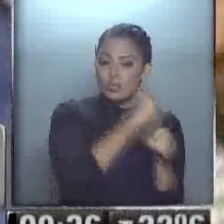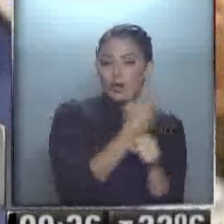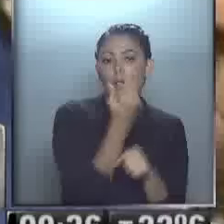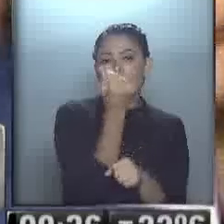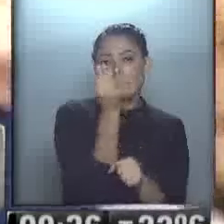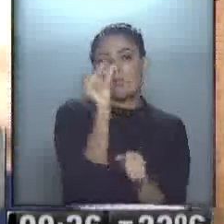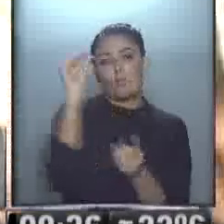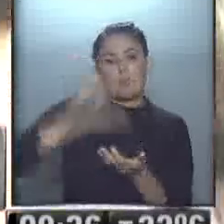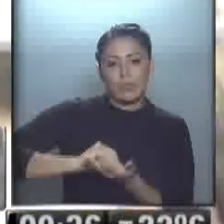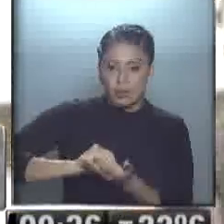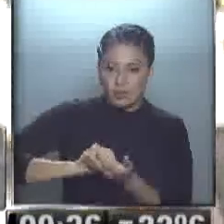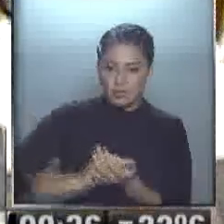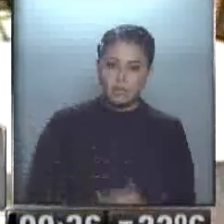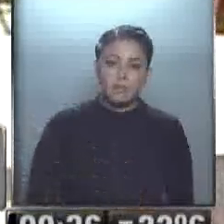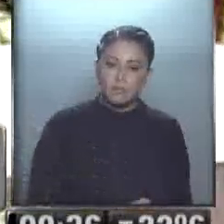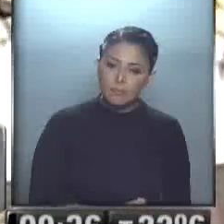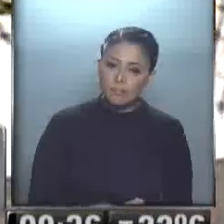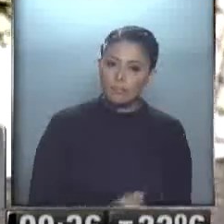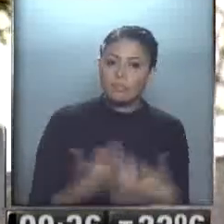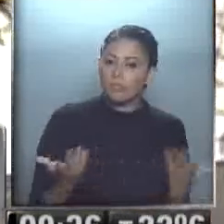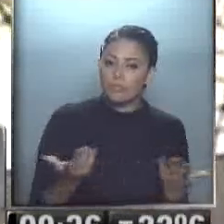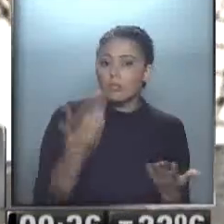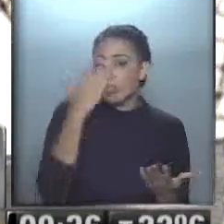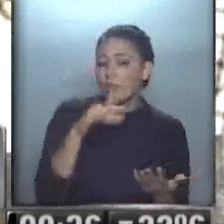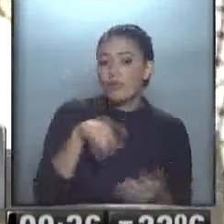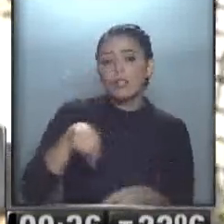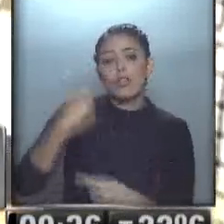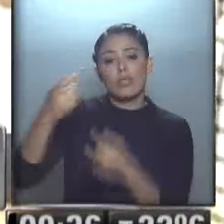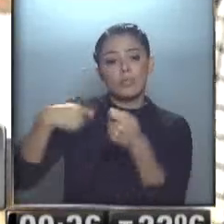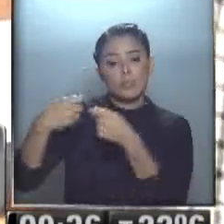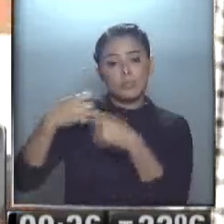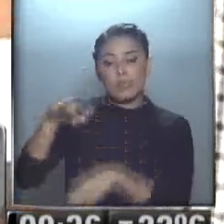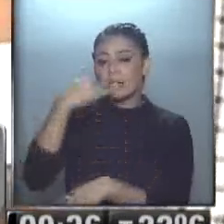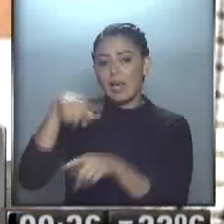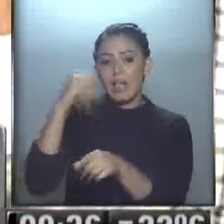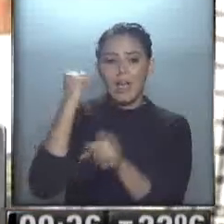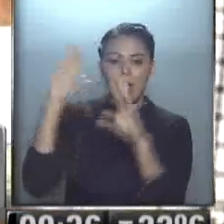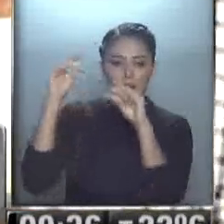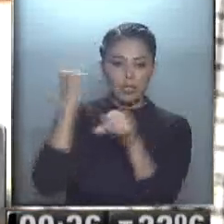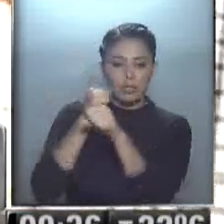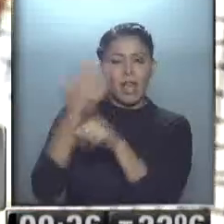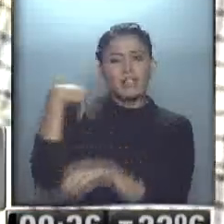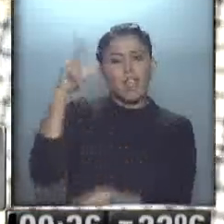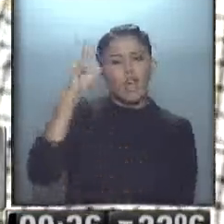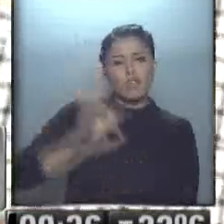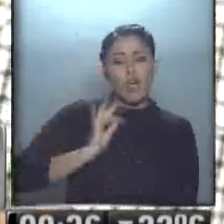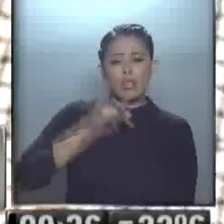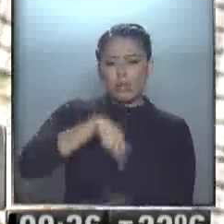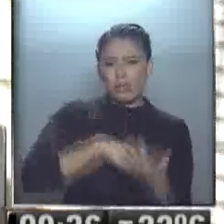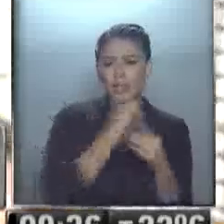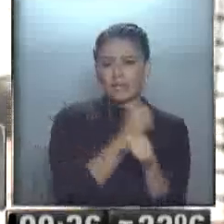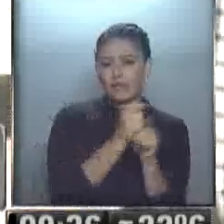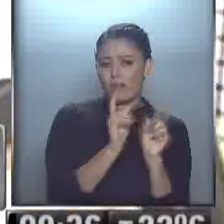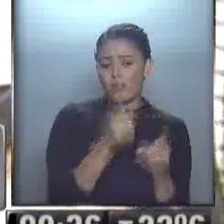más de rentabilidad de sueldo. Y después en la pizzería Barrilete de noche trabajaba. Hacía 8 años que estaba acá en Capital y